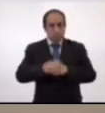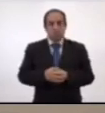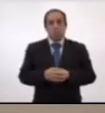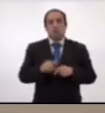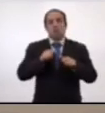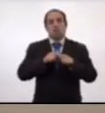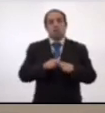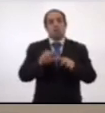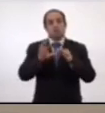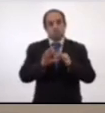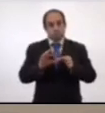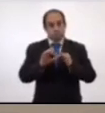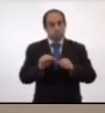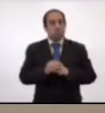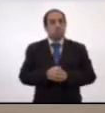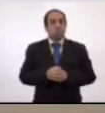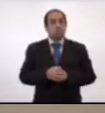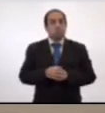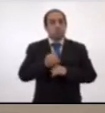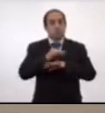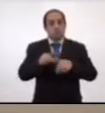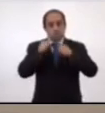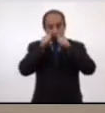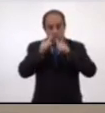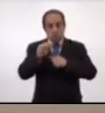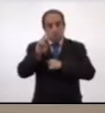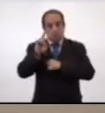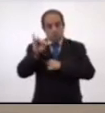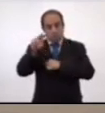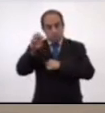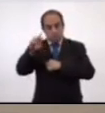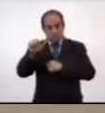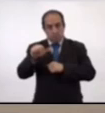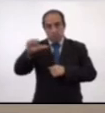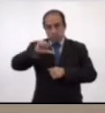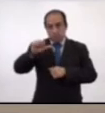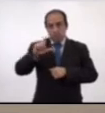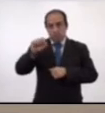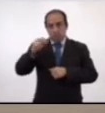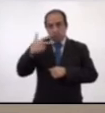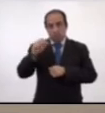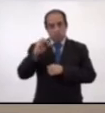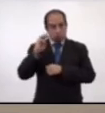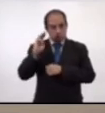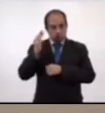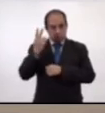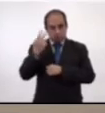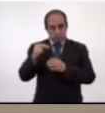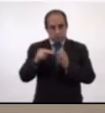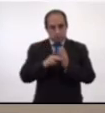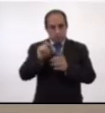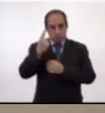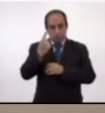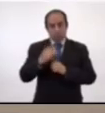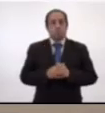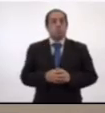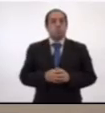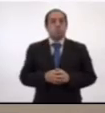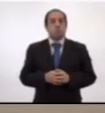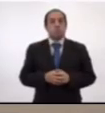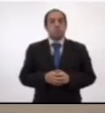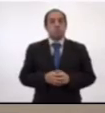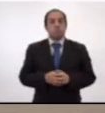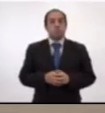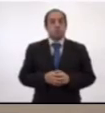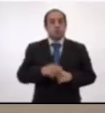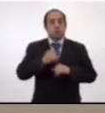les vamos a presentar el informe de atención a víctimas correspondiente al día de hoy, 28 de mayo de 2021. Con información